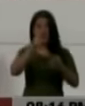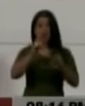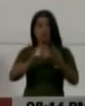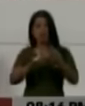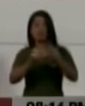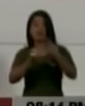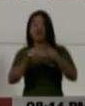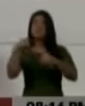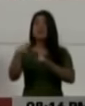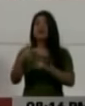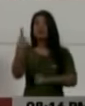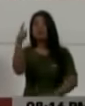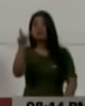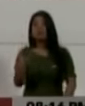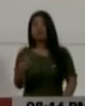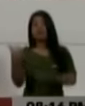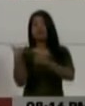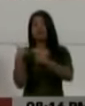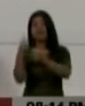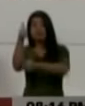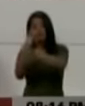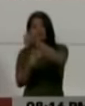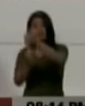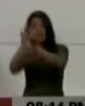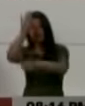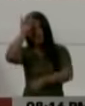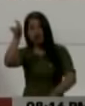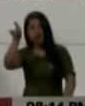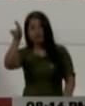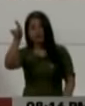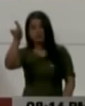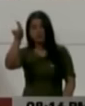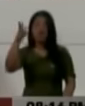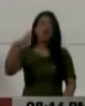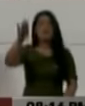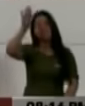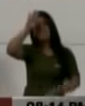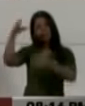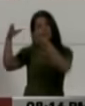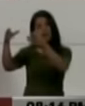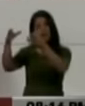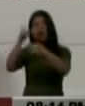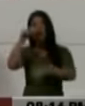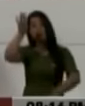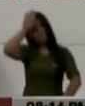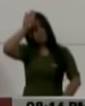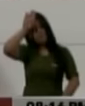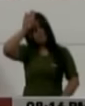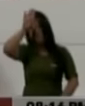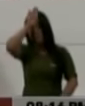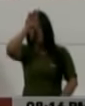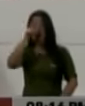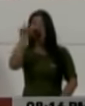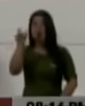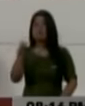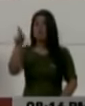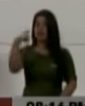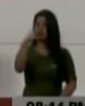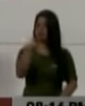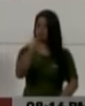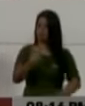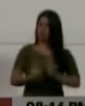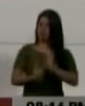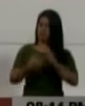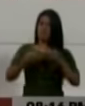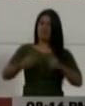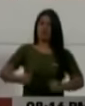del Papa. El Vaticano es lo que está allá. El Papa es un Papa que ha demostrado valor para